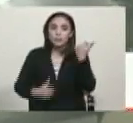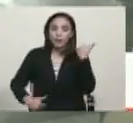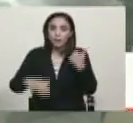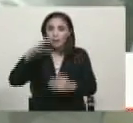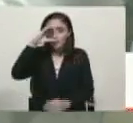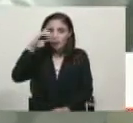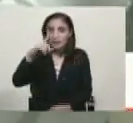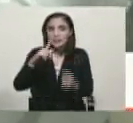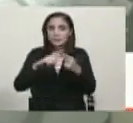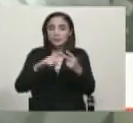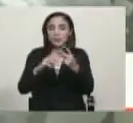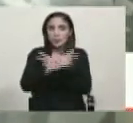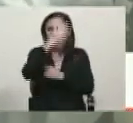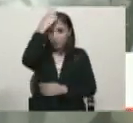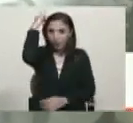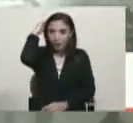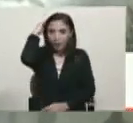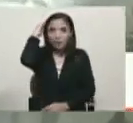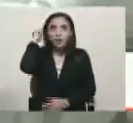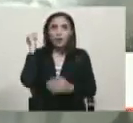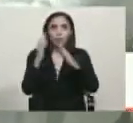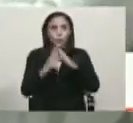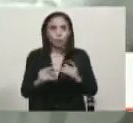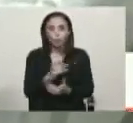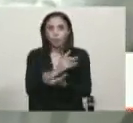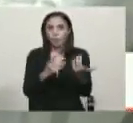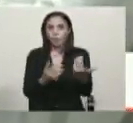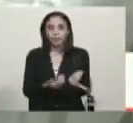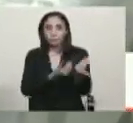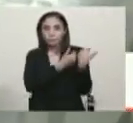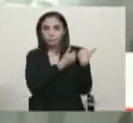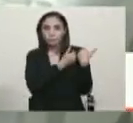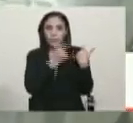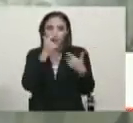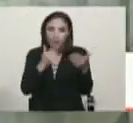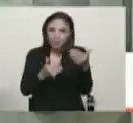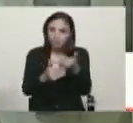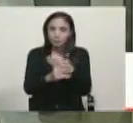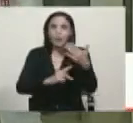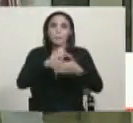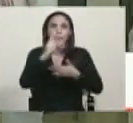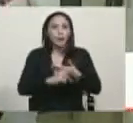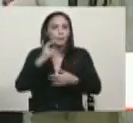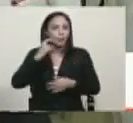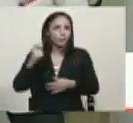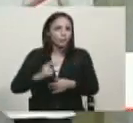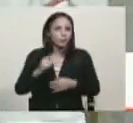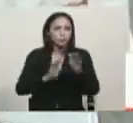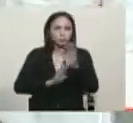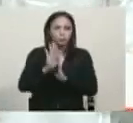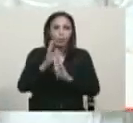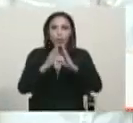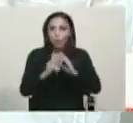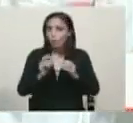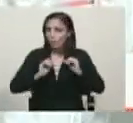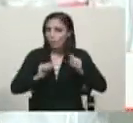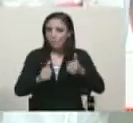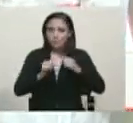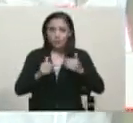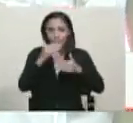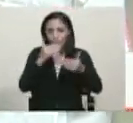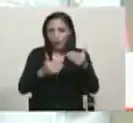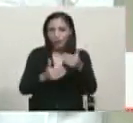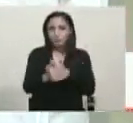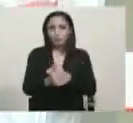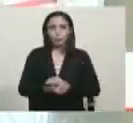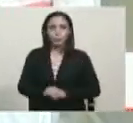Tárez El Aissami tienen que estar montados para el plan necesario de crecimiento. Estamos empezando el año.